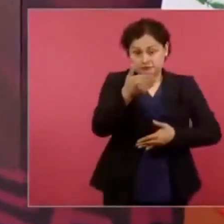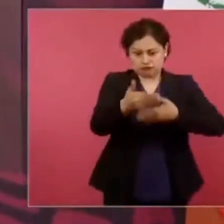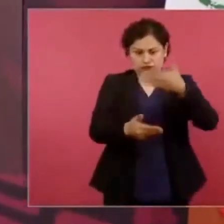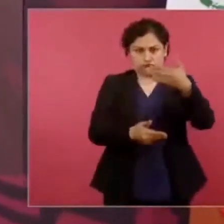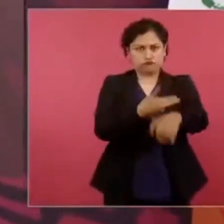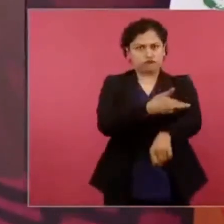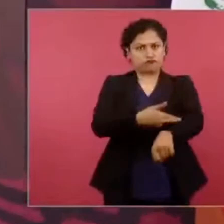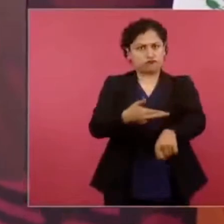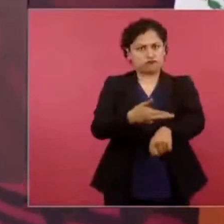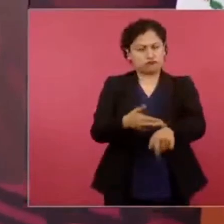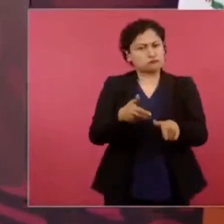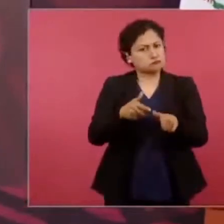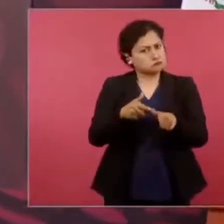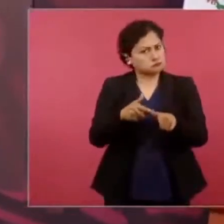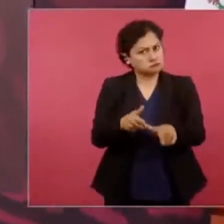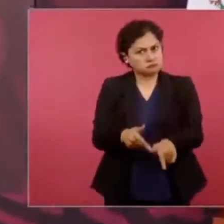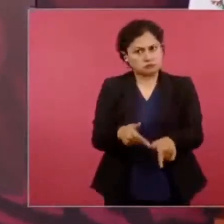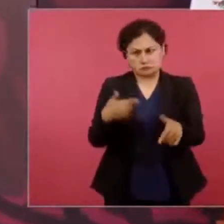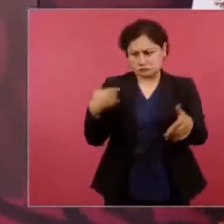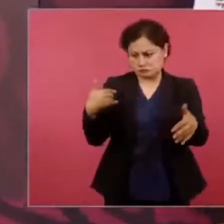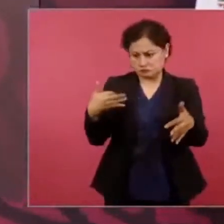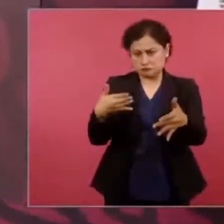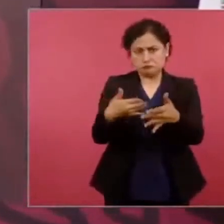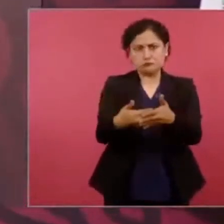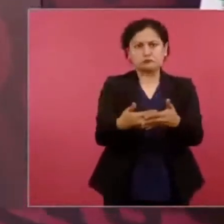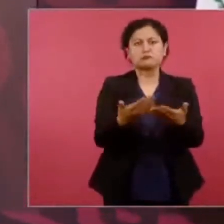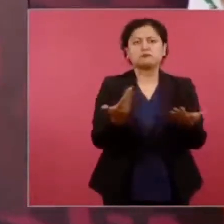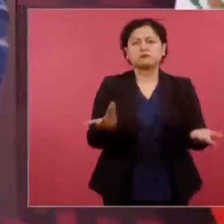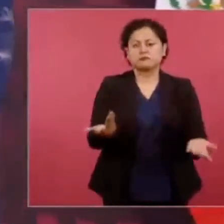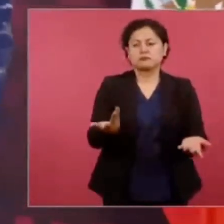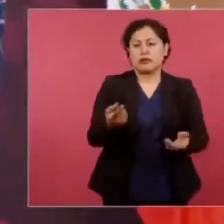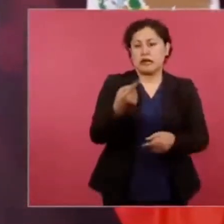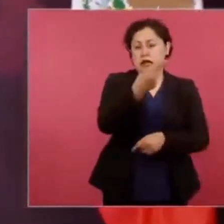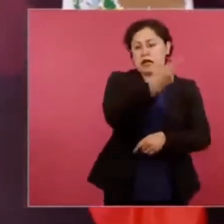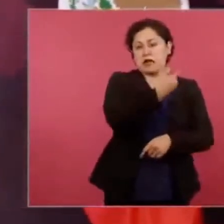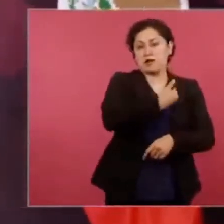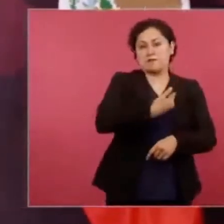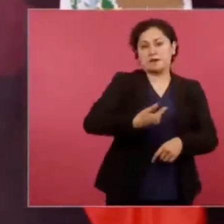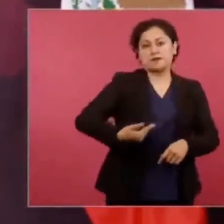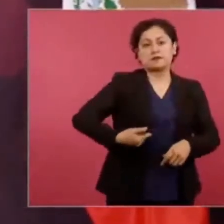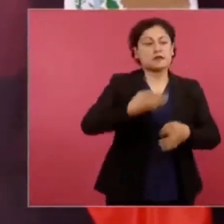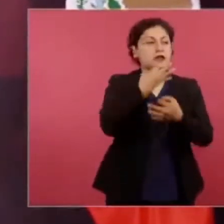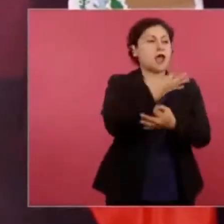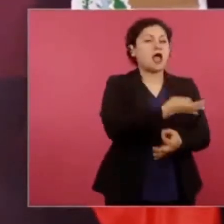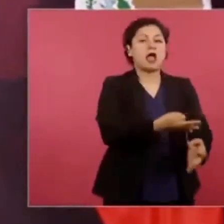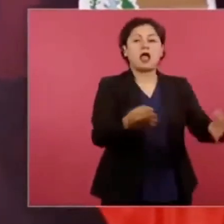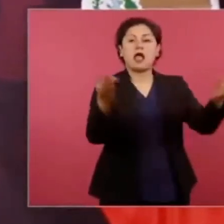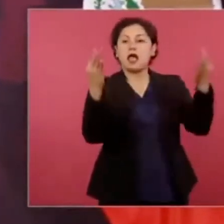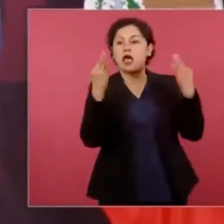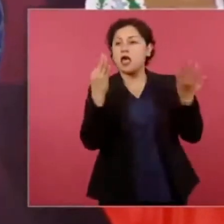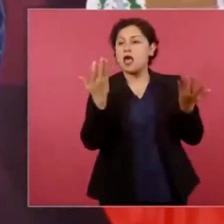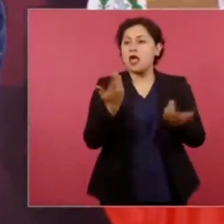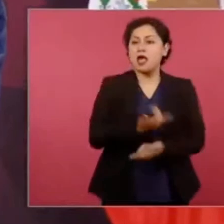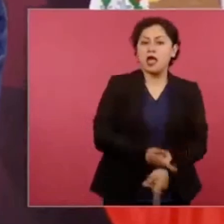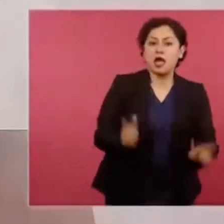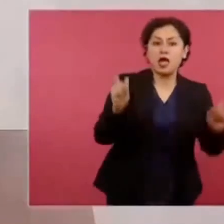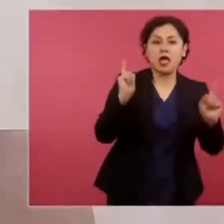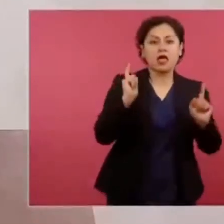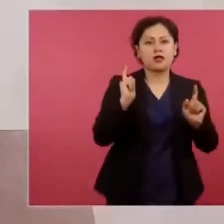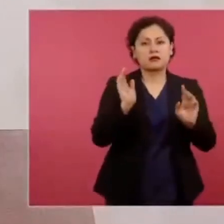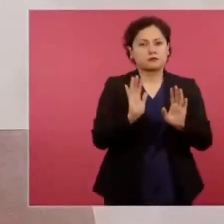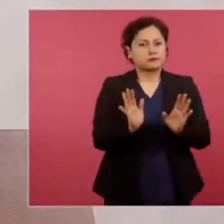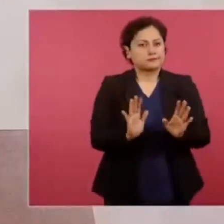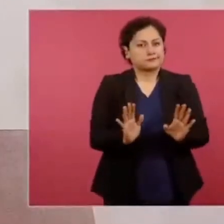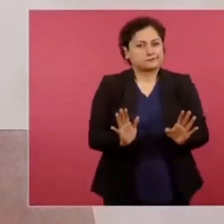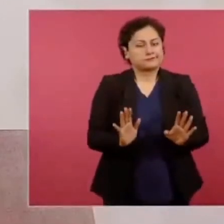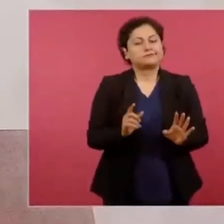funcionando. No fue un simple anuncio, no fue una medida demagógica.